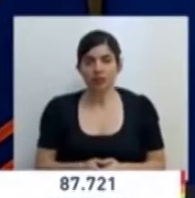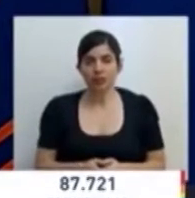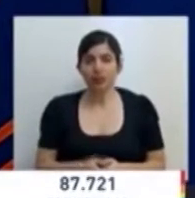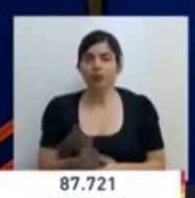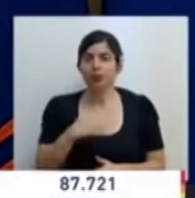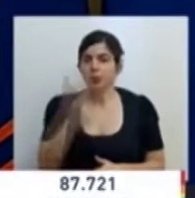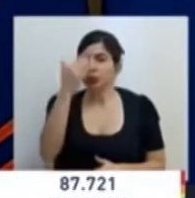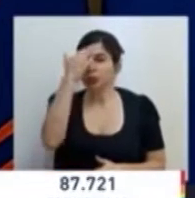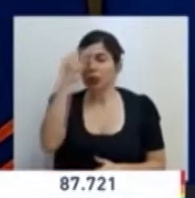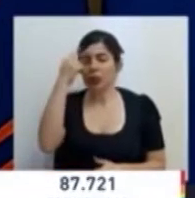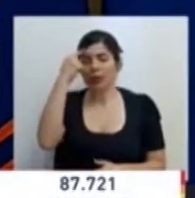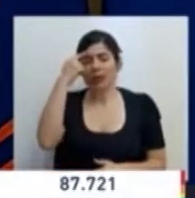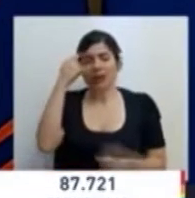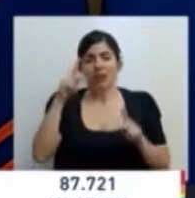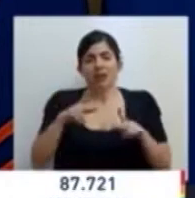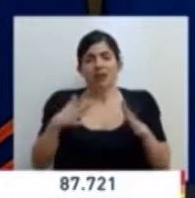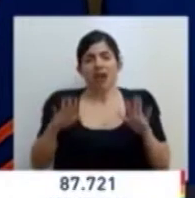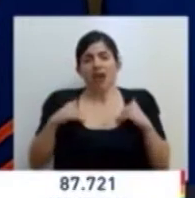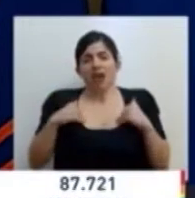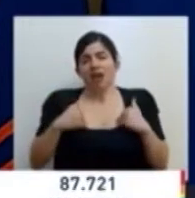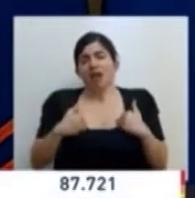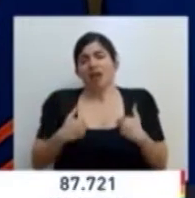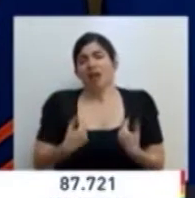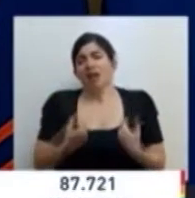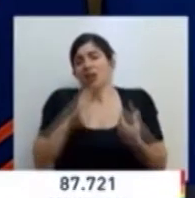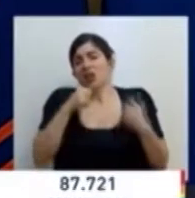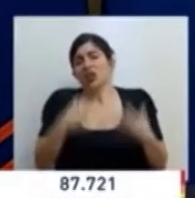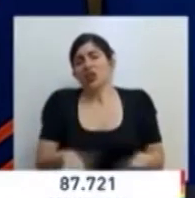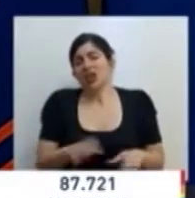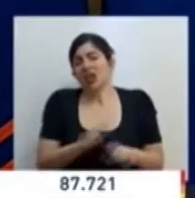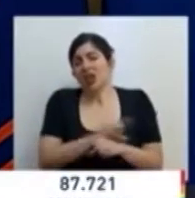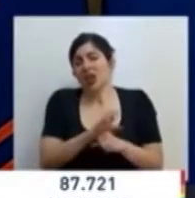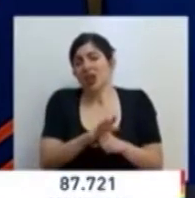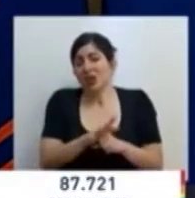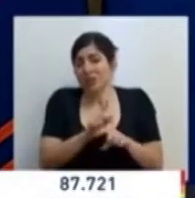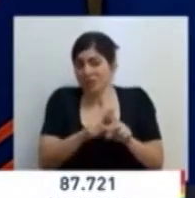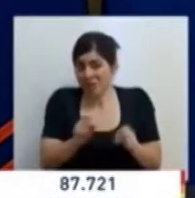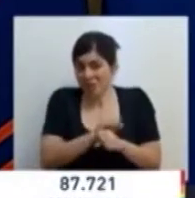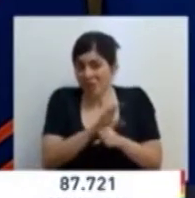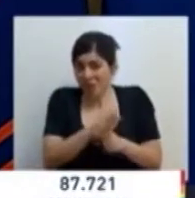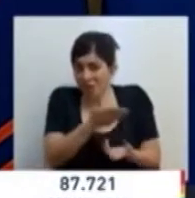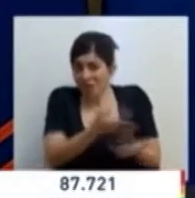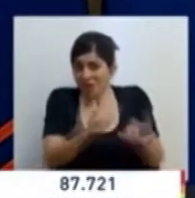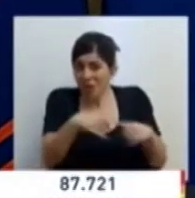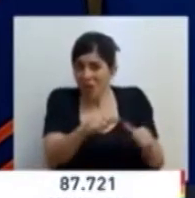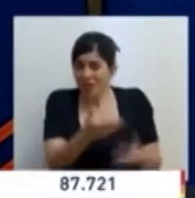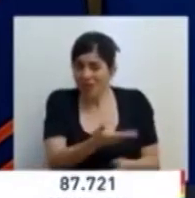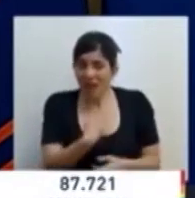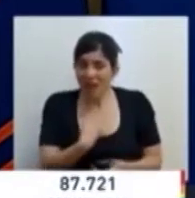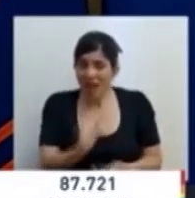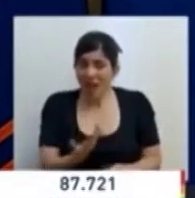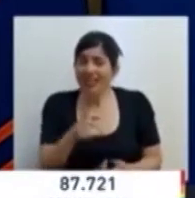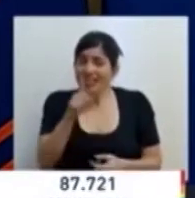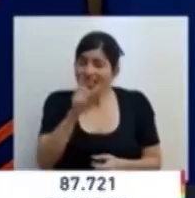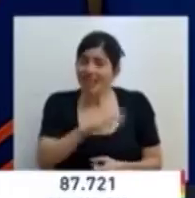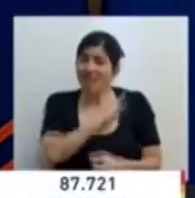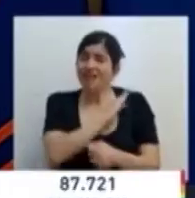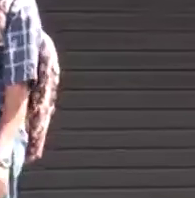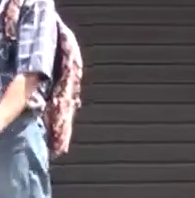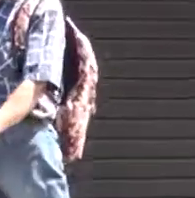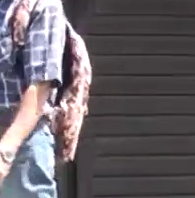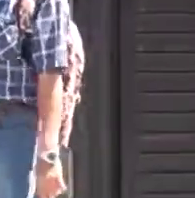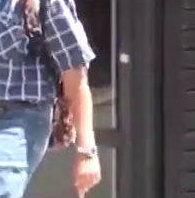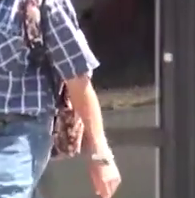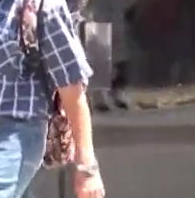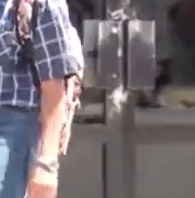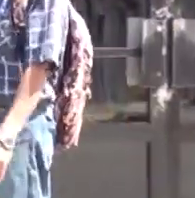Yo sé que la fatiga mental está presente, que ya la gente no quiere vivir con el COVID, pero el COVID está viviendo con nosotros. Tenemos que ser valientes y aceptar la